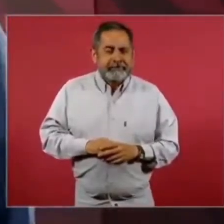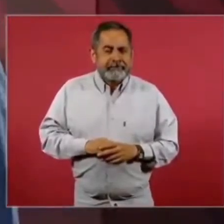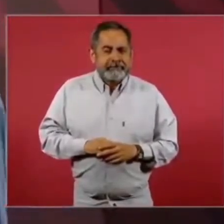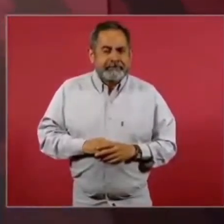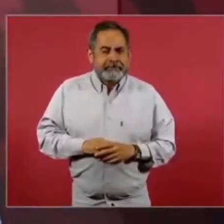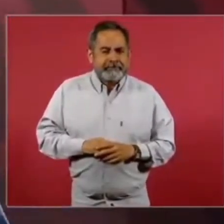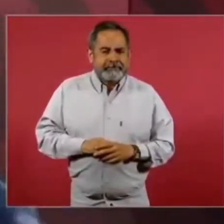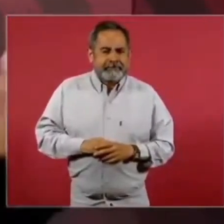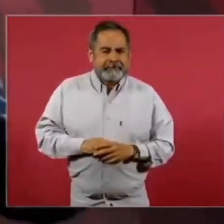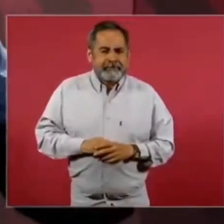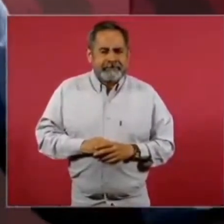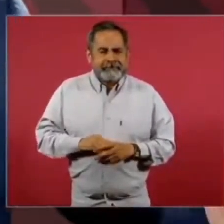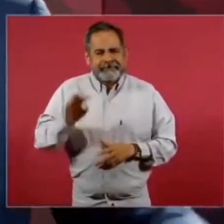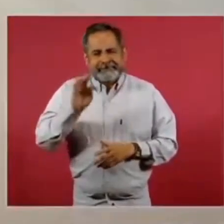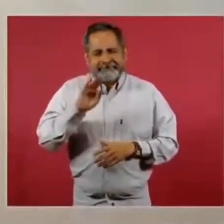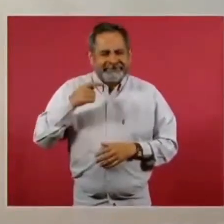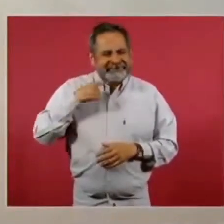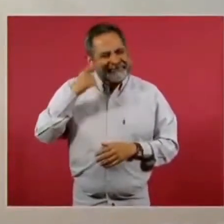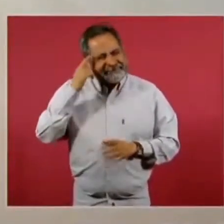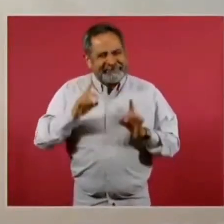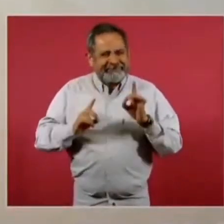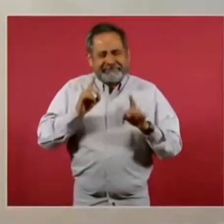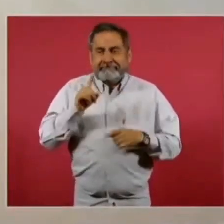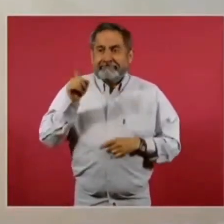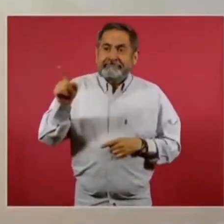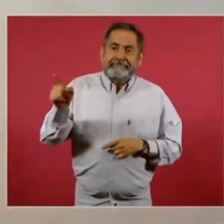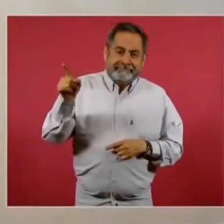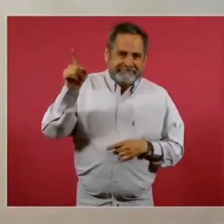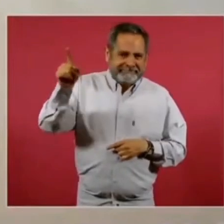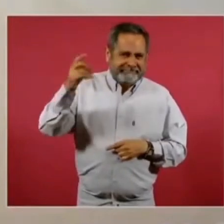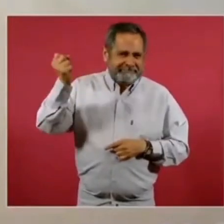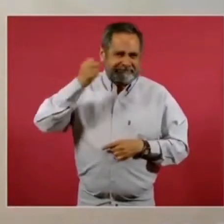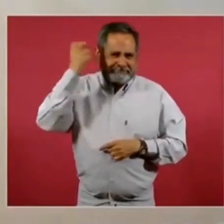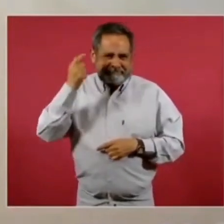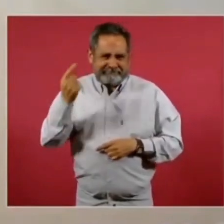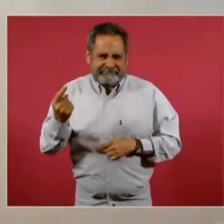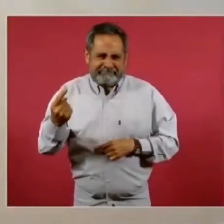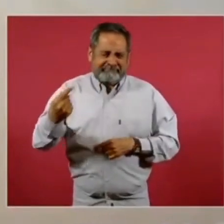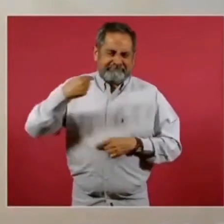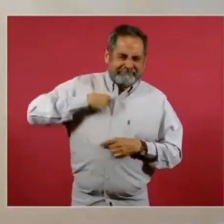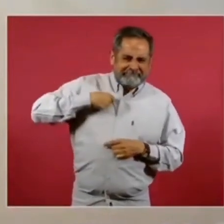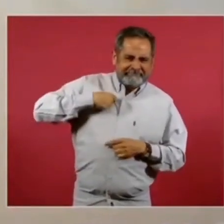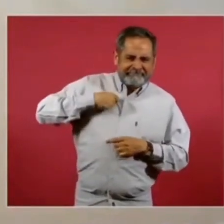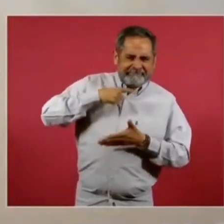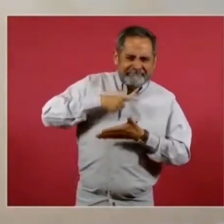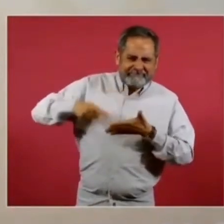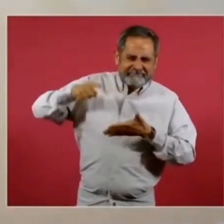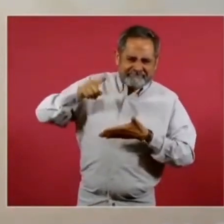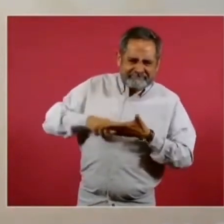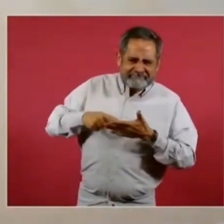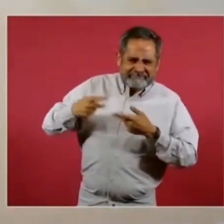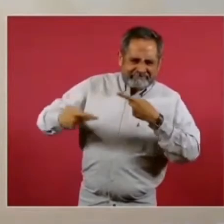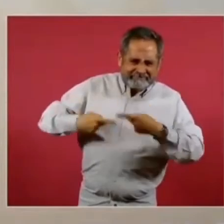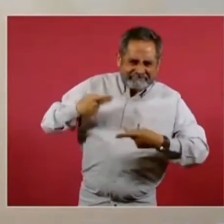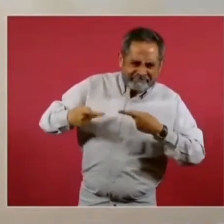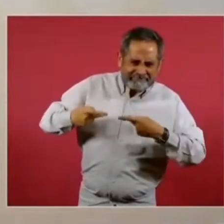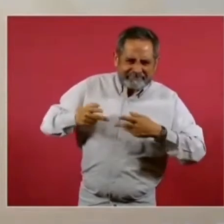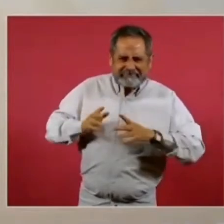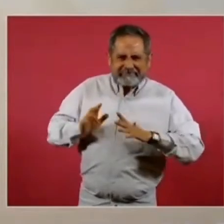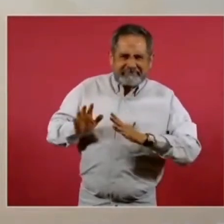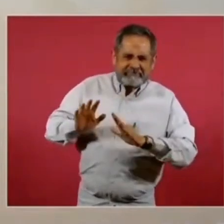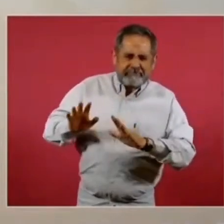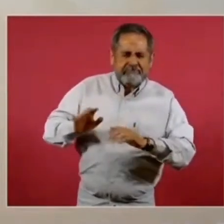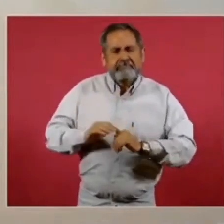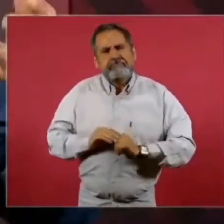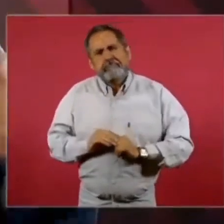cuestionar nuestro movimiento no no no no no al contrario ahí me